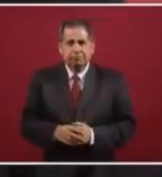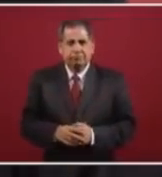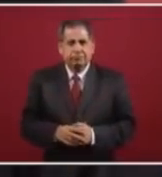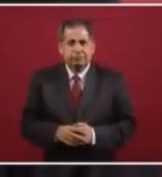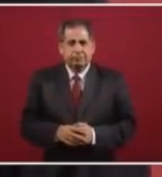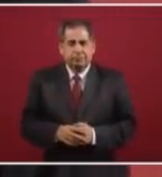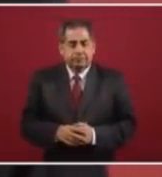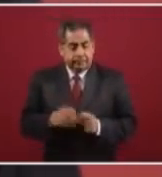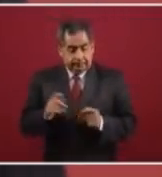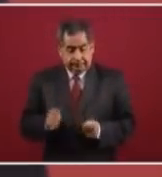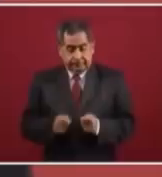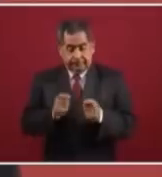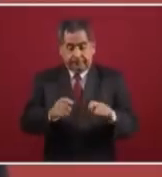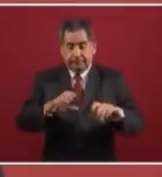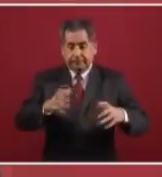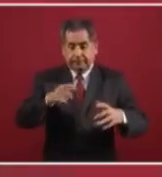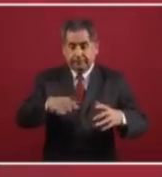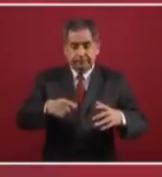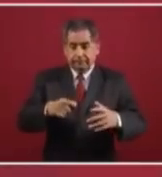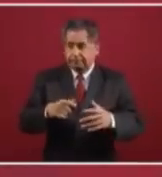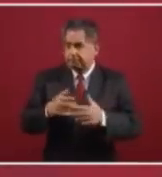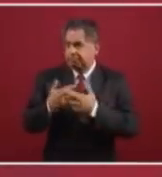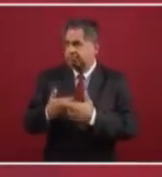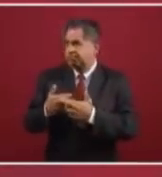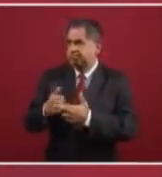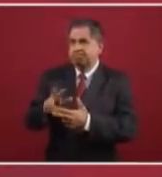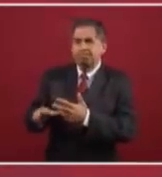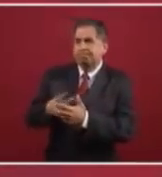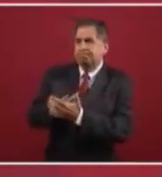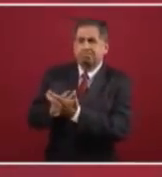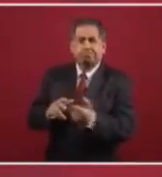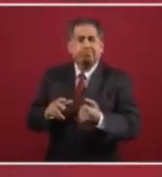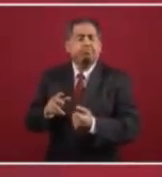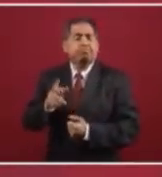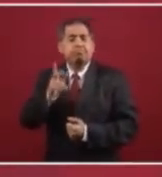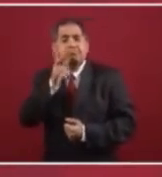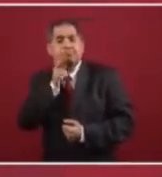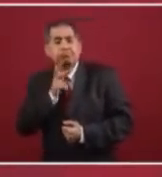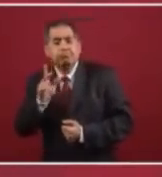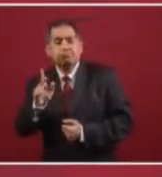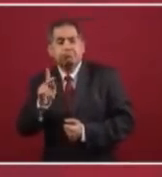La entrega de los recursos naturales como el petróleo,